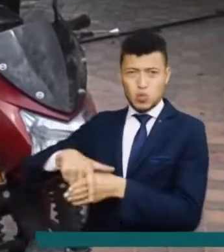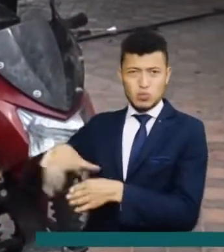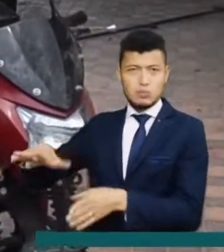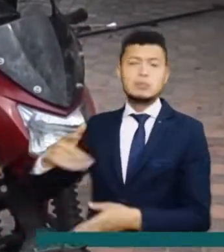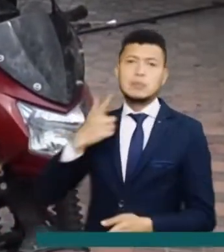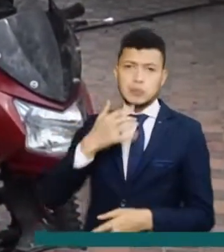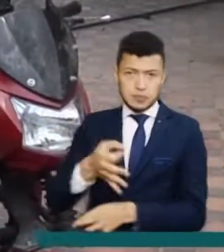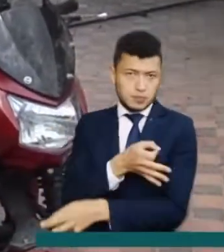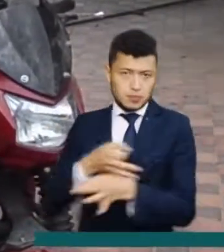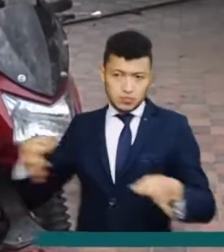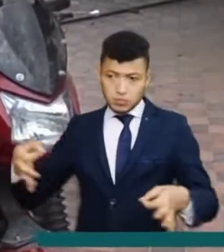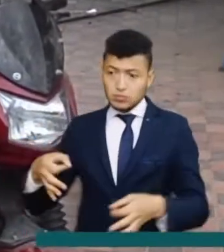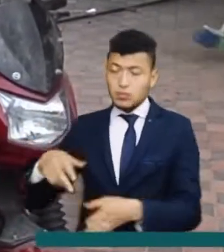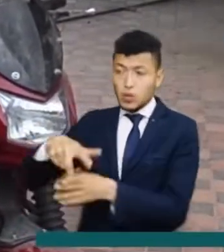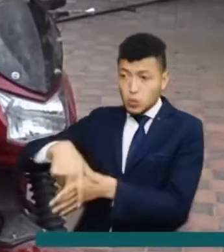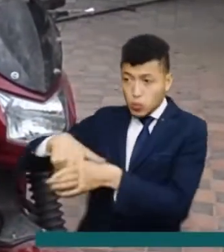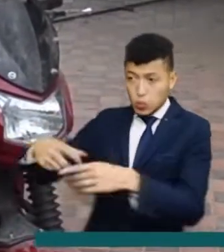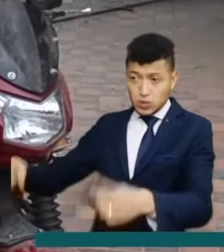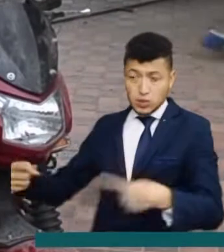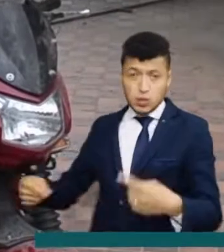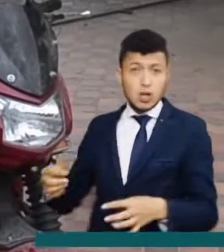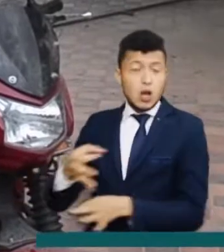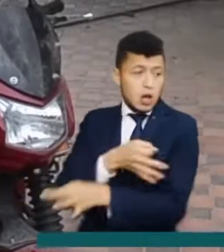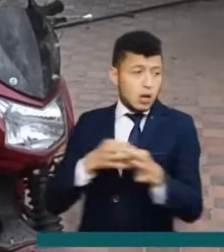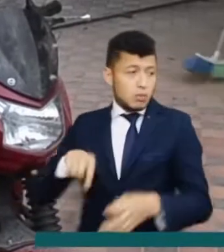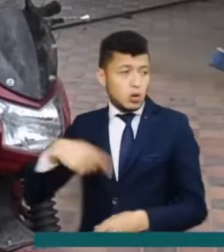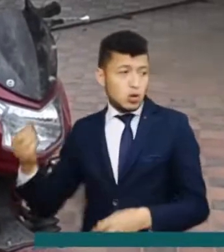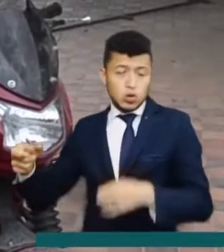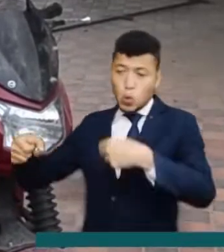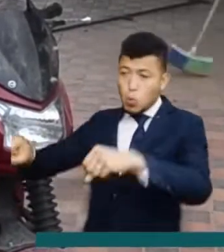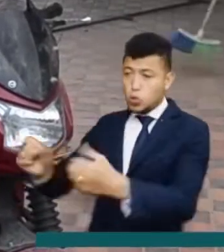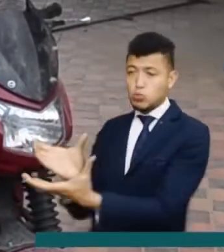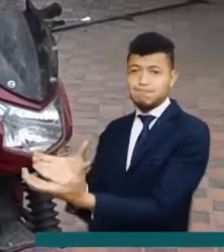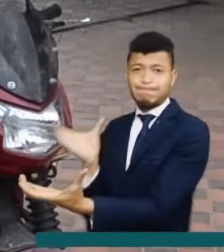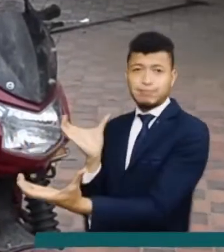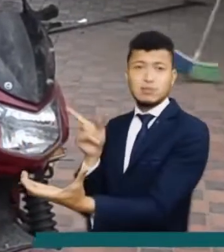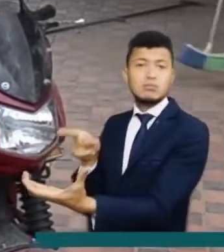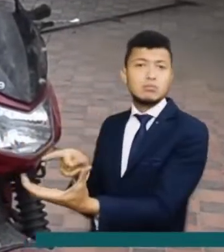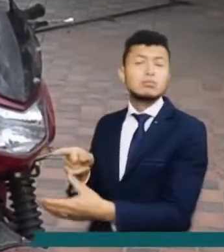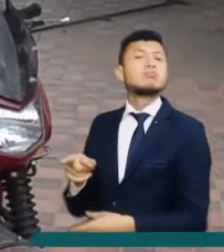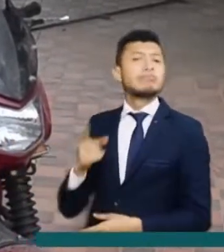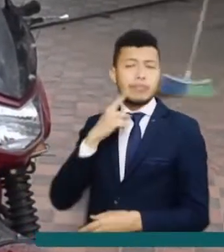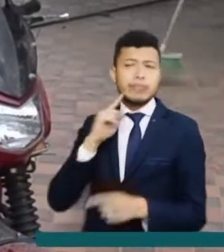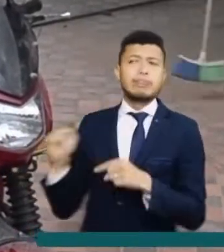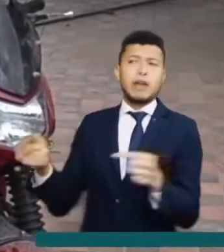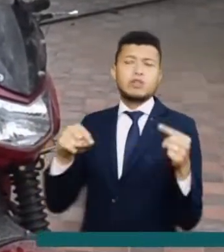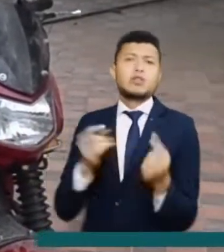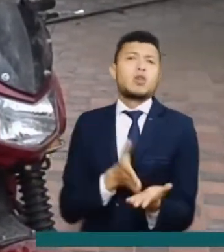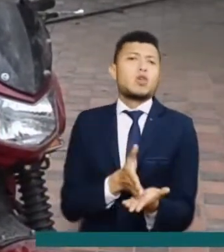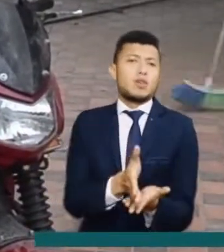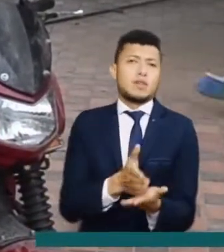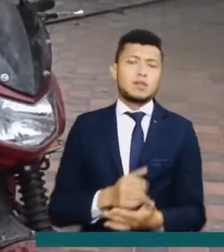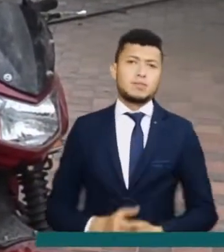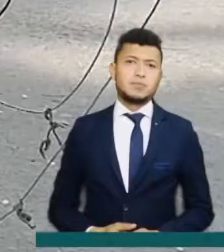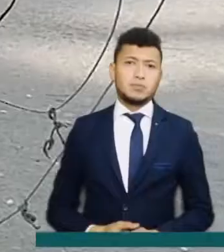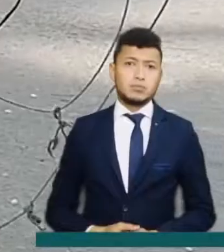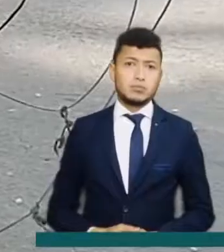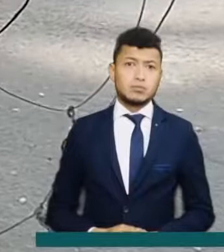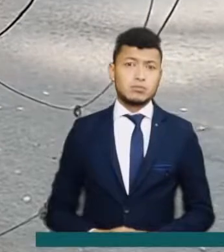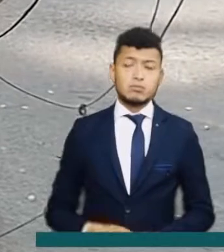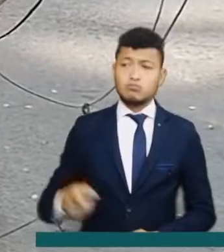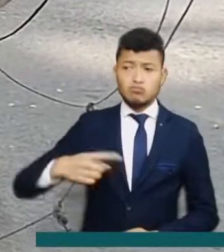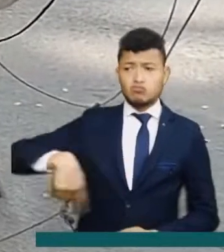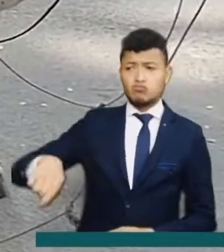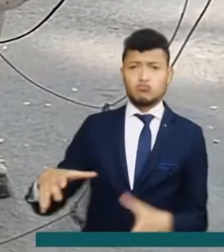es reemplazar estos vehículos de tracción animal por otros como estas motocargas, una discusión que sigue abierta.